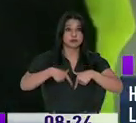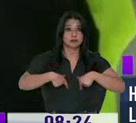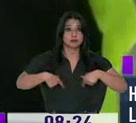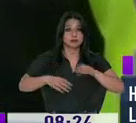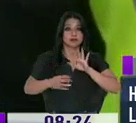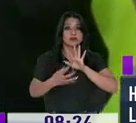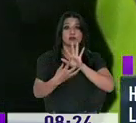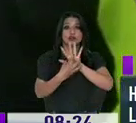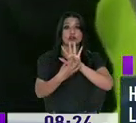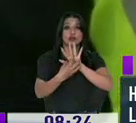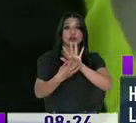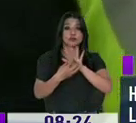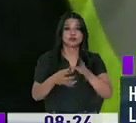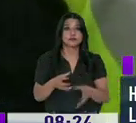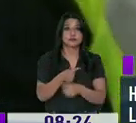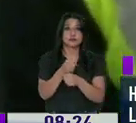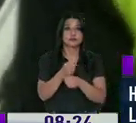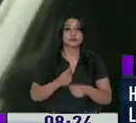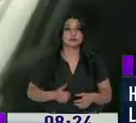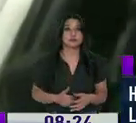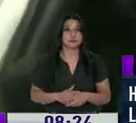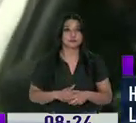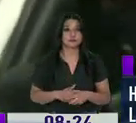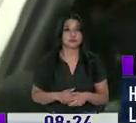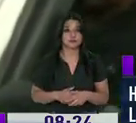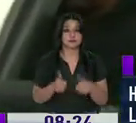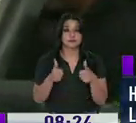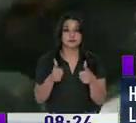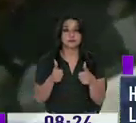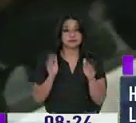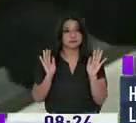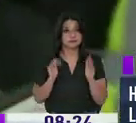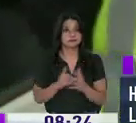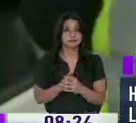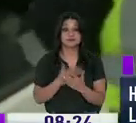que podría dar seguridad. Regresamos con ustedes a Estudios. Gracias a Sofía en TV.